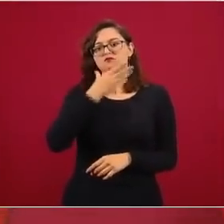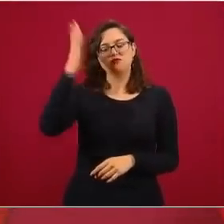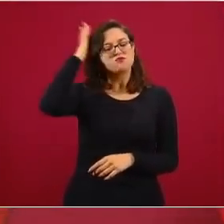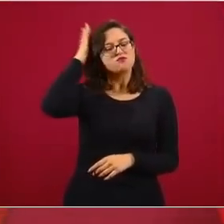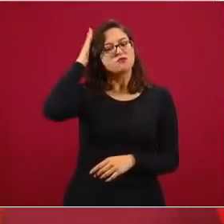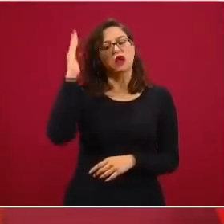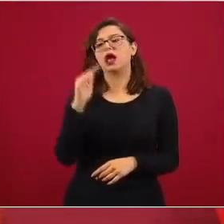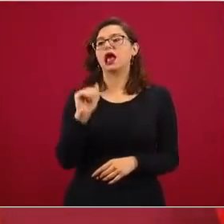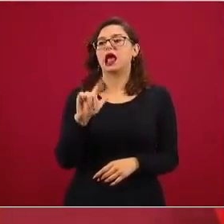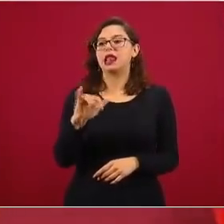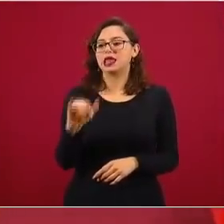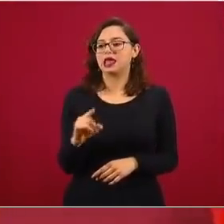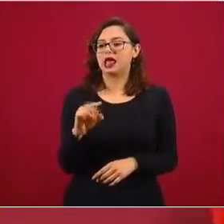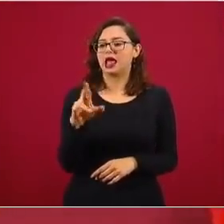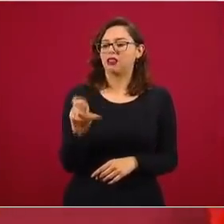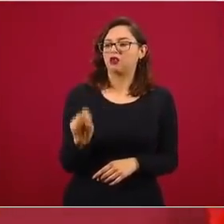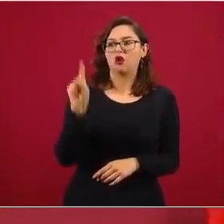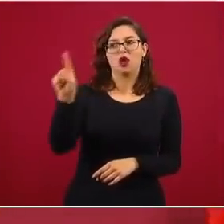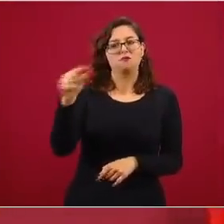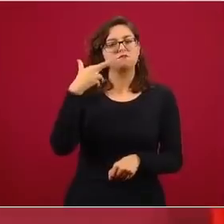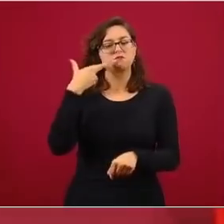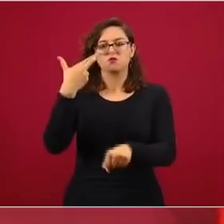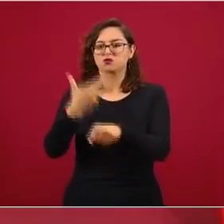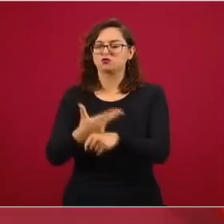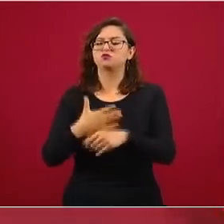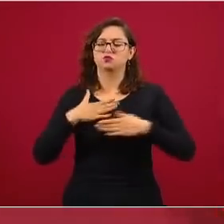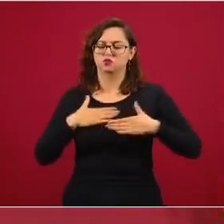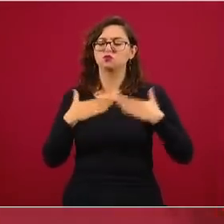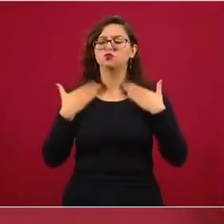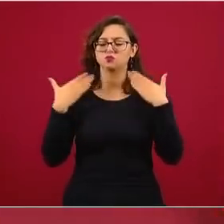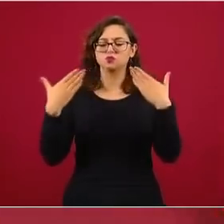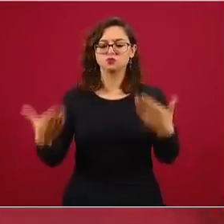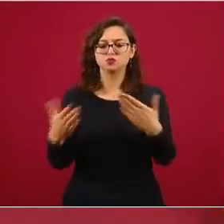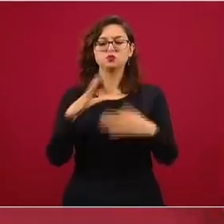Alejandro Hertz Manero. Lo segundo